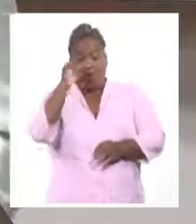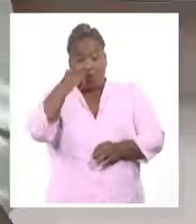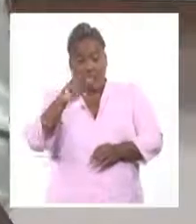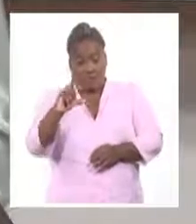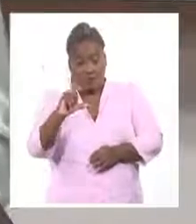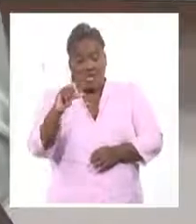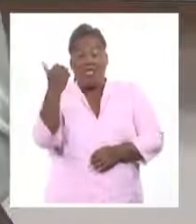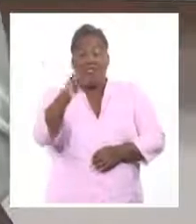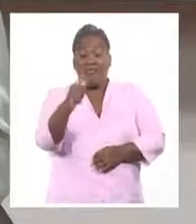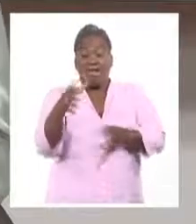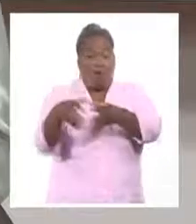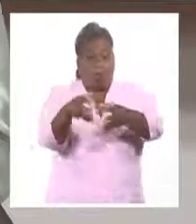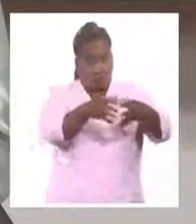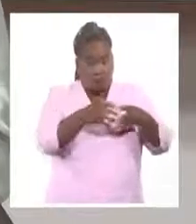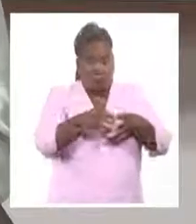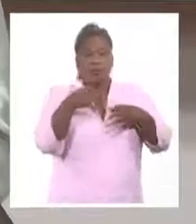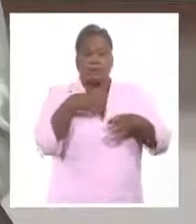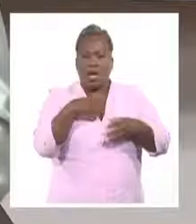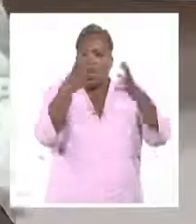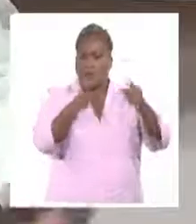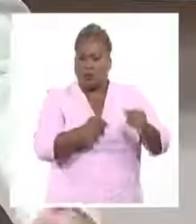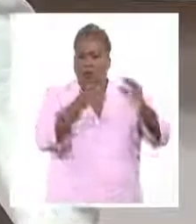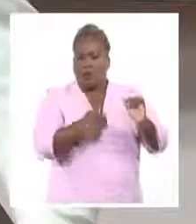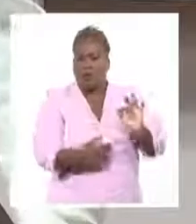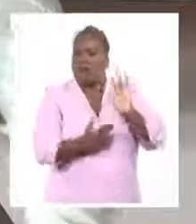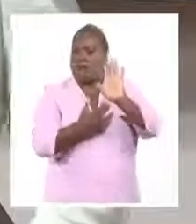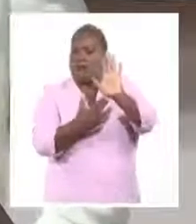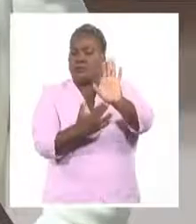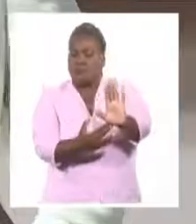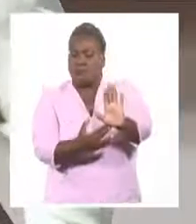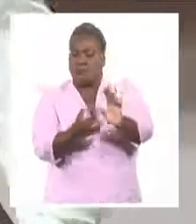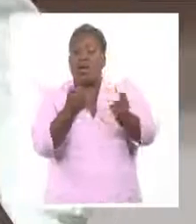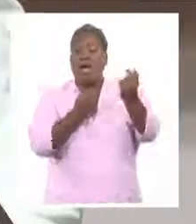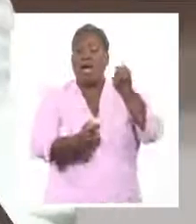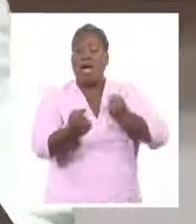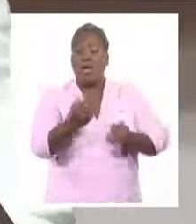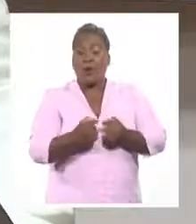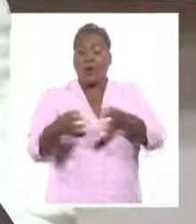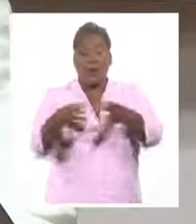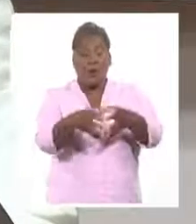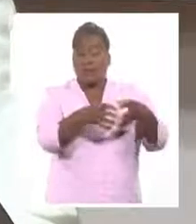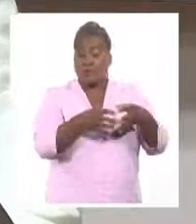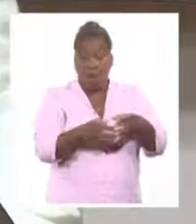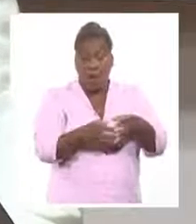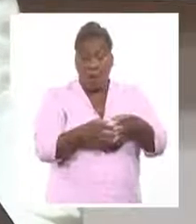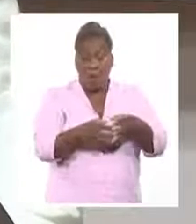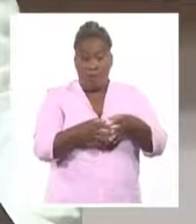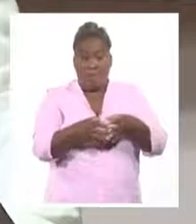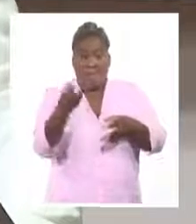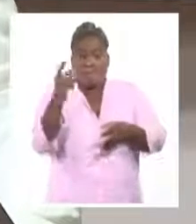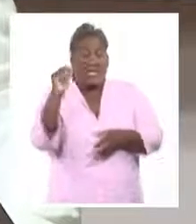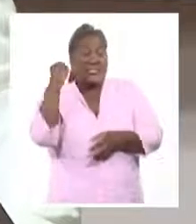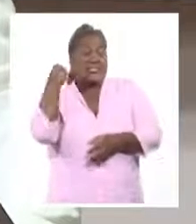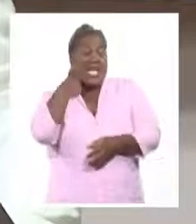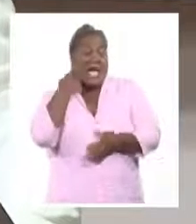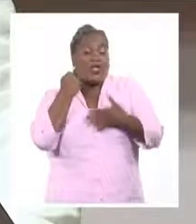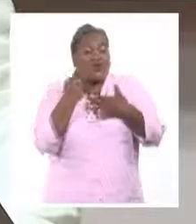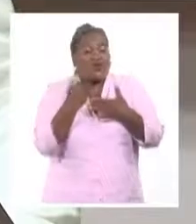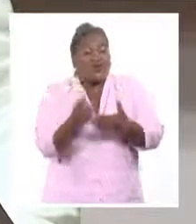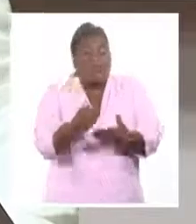comisiones tienen resultados que mostrar y algunas llevan más de 20 años aportando en asuntos trascendentales para la